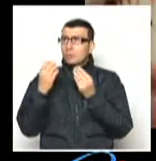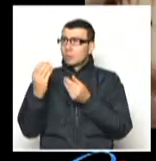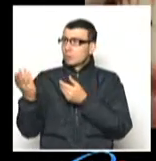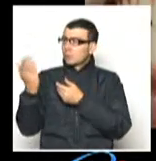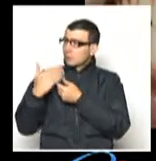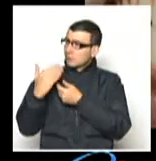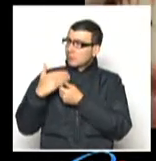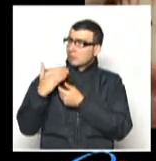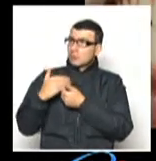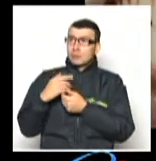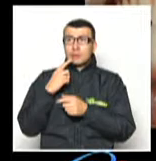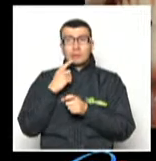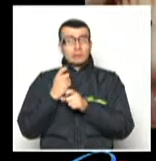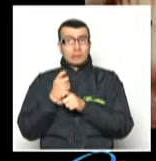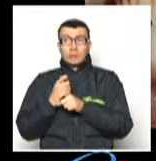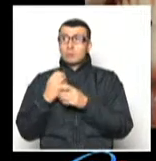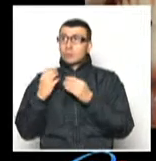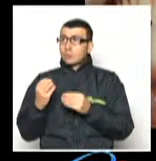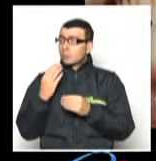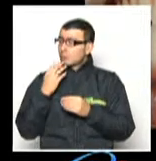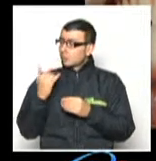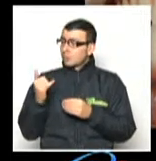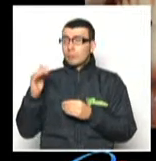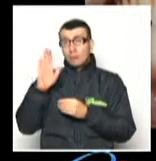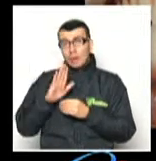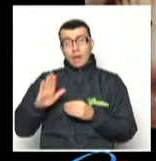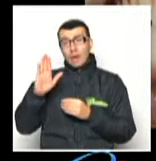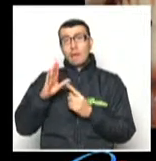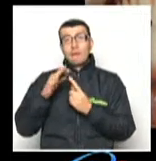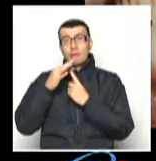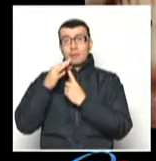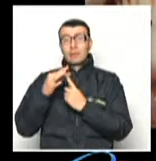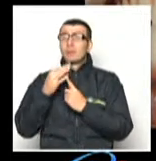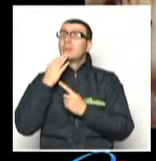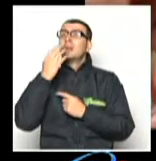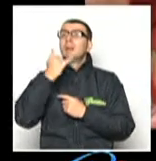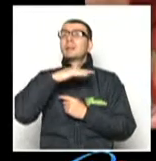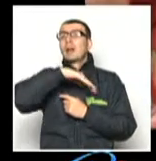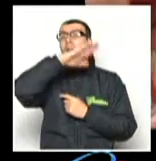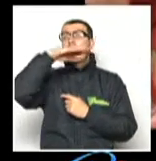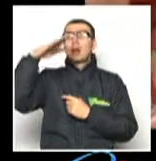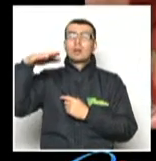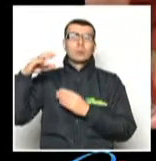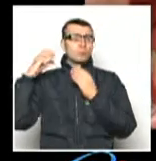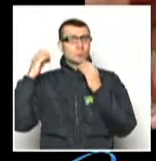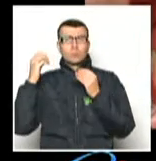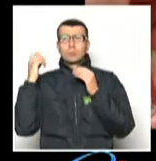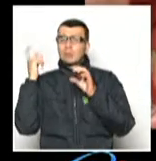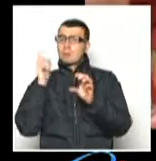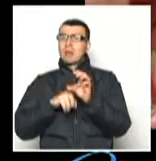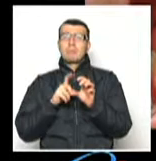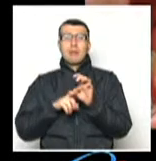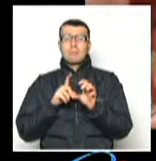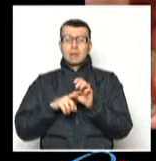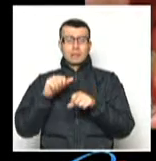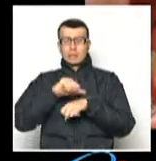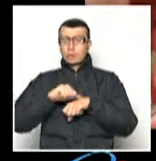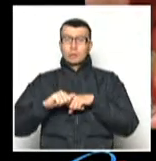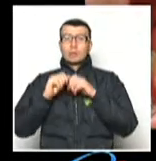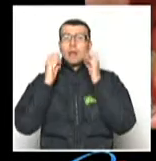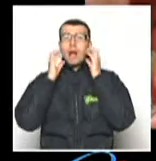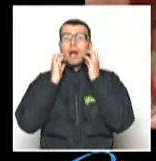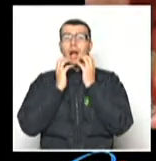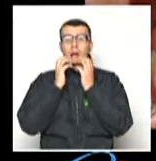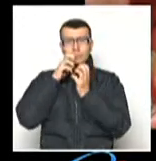hace bastante. Especialmente el eje cafetero y la zona de la Antioquia tiene una consulta inmensa de cirugía maxilofacial. O sea,